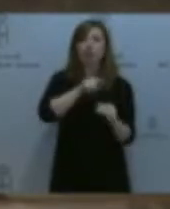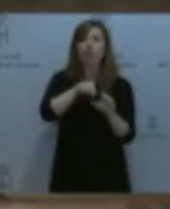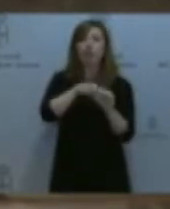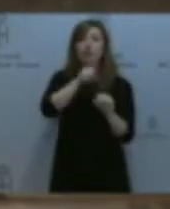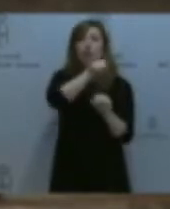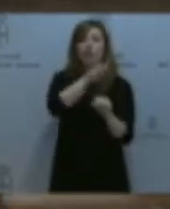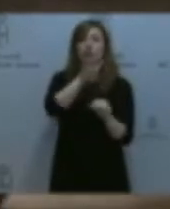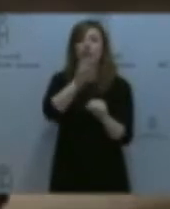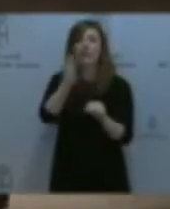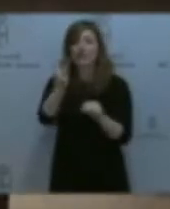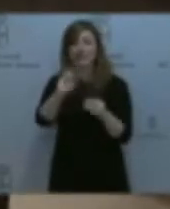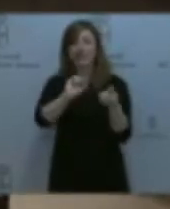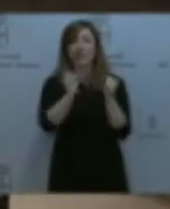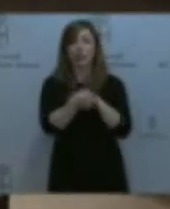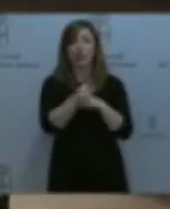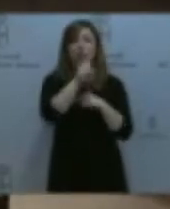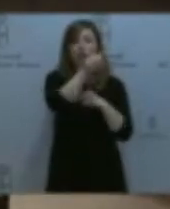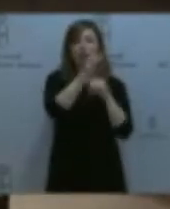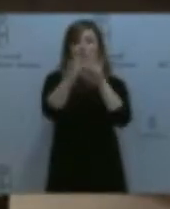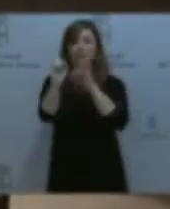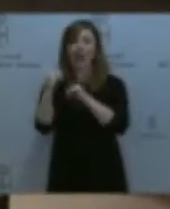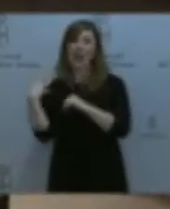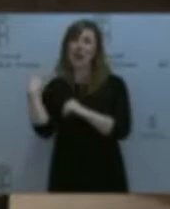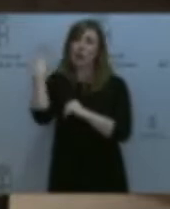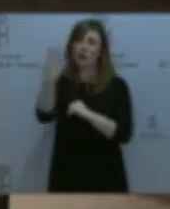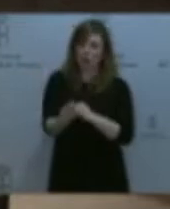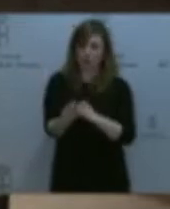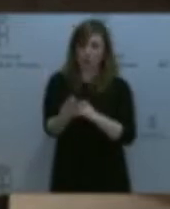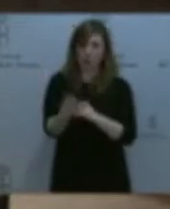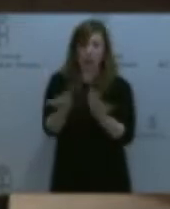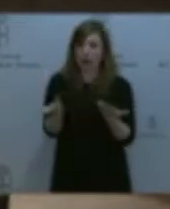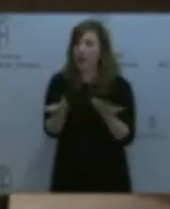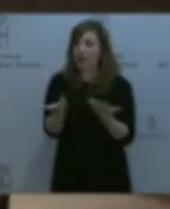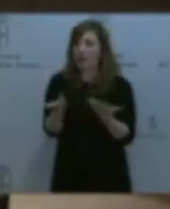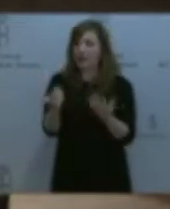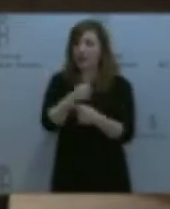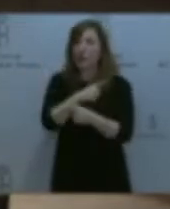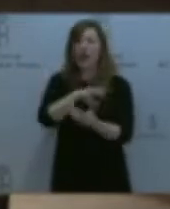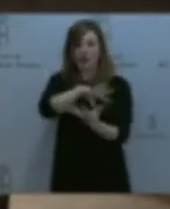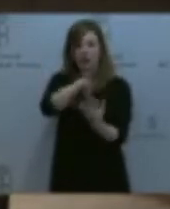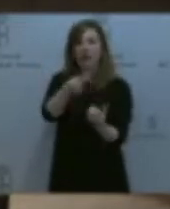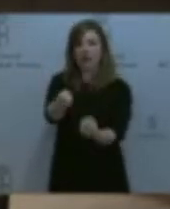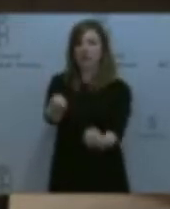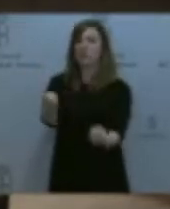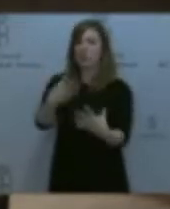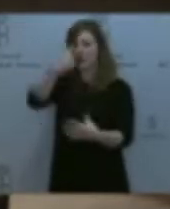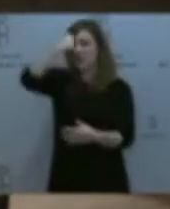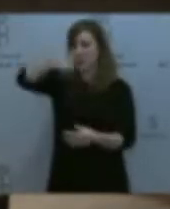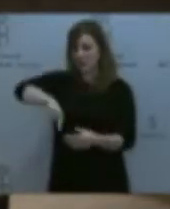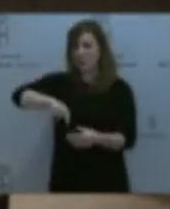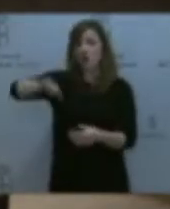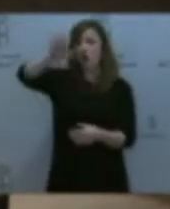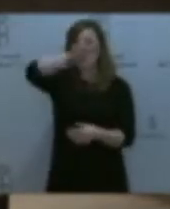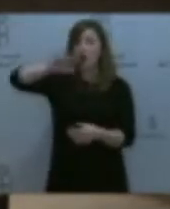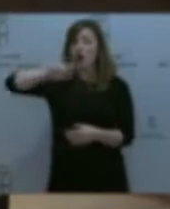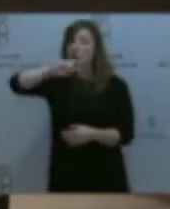al 180 en 4 años, pero no estamos lo suficientemente lejos como para que no nos lleguen noticias de cómo en otros lugares se